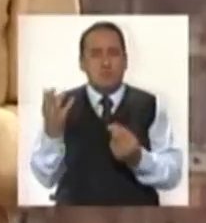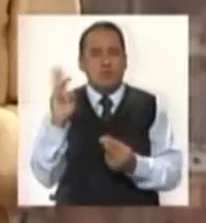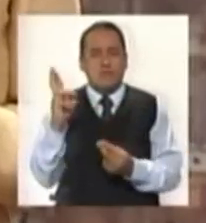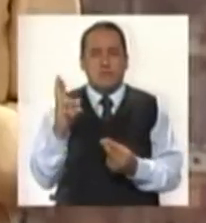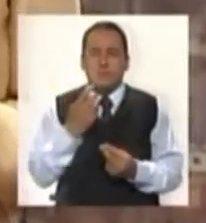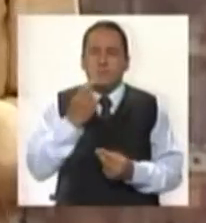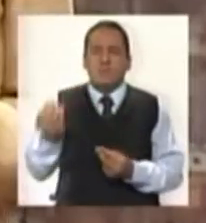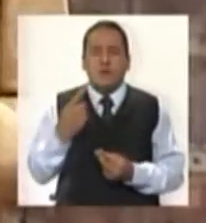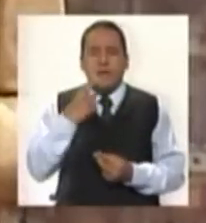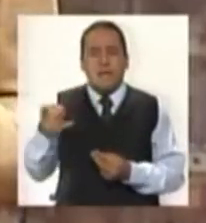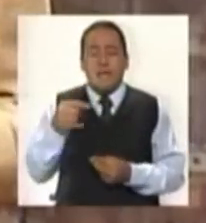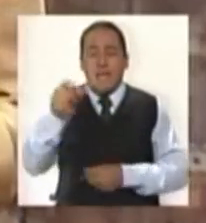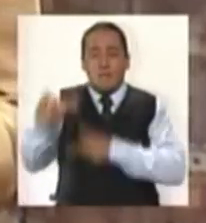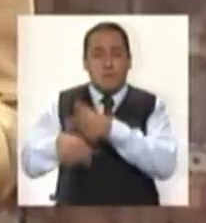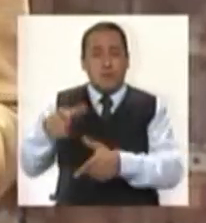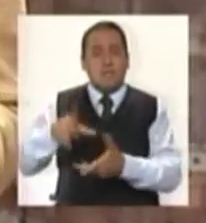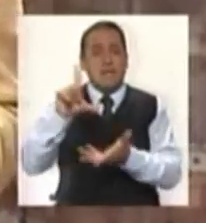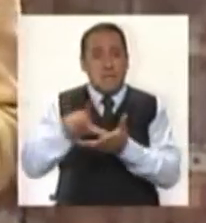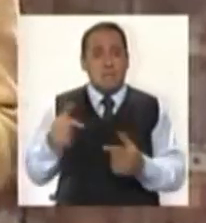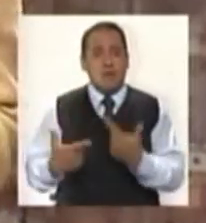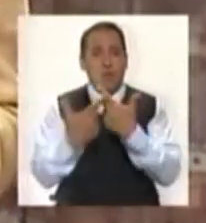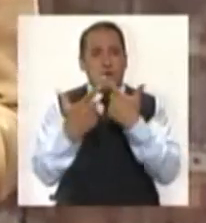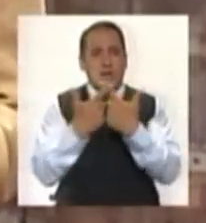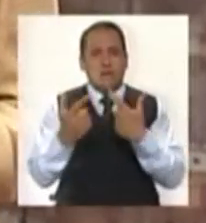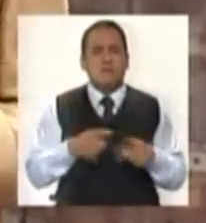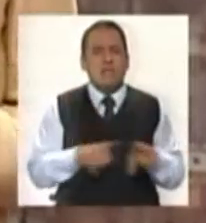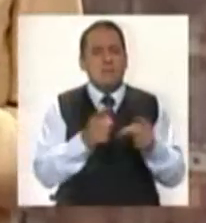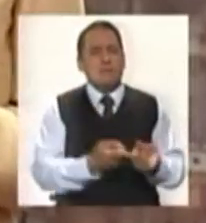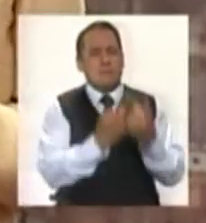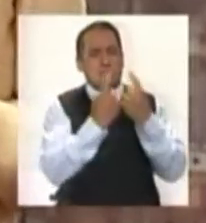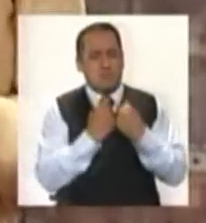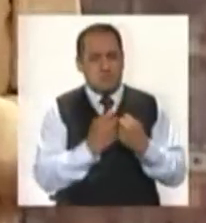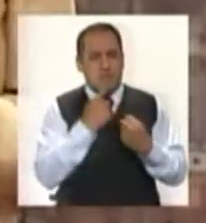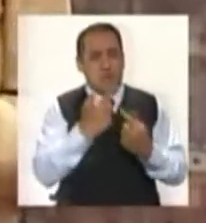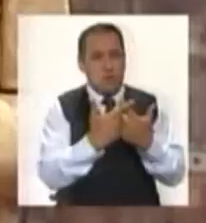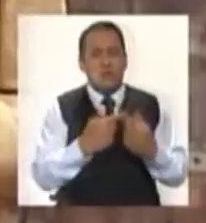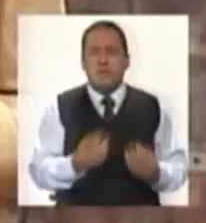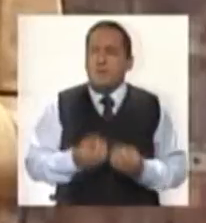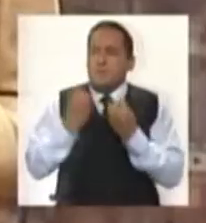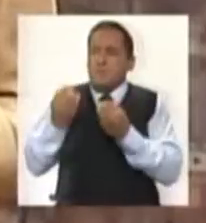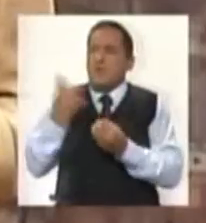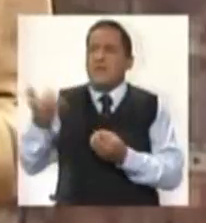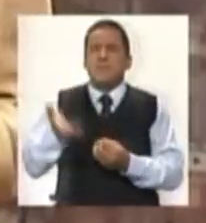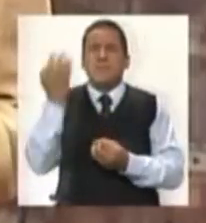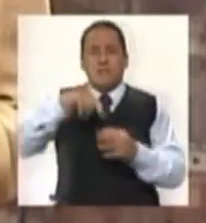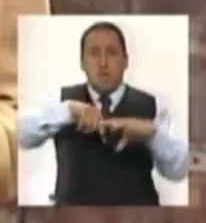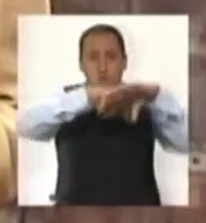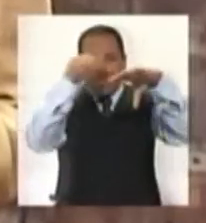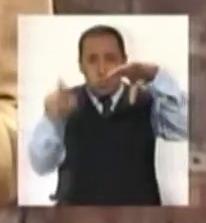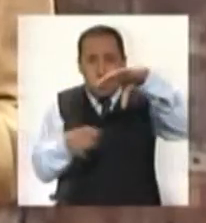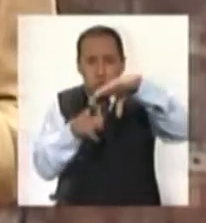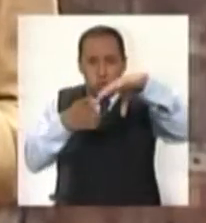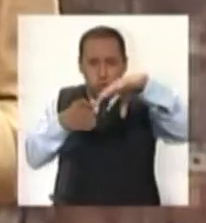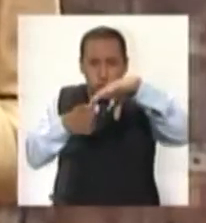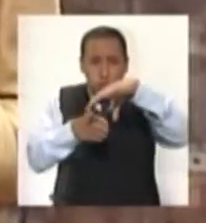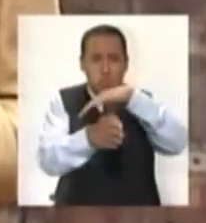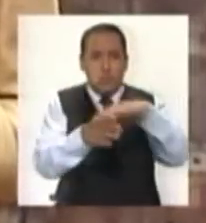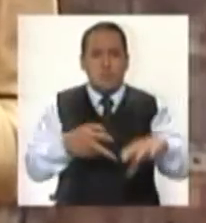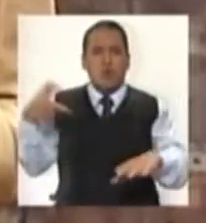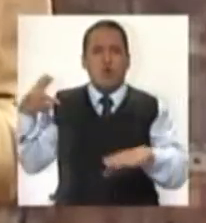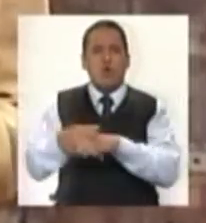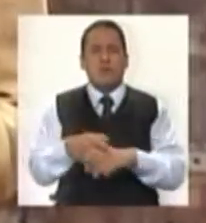de la Puente, la población de San Juan del Lurigancho me pide preguntarle, ¿por qué paralizó el túnel Santa Rosa por 4 años